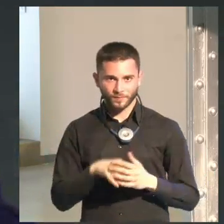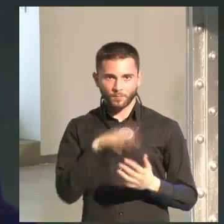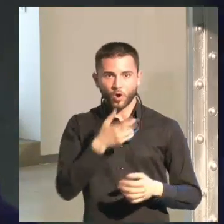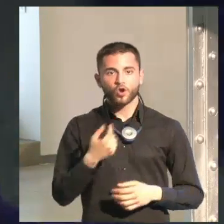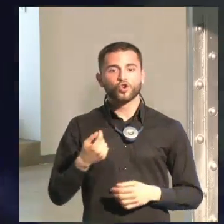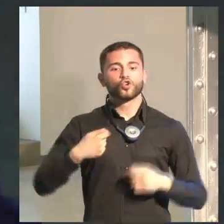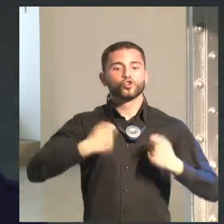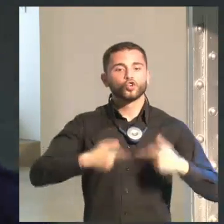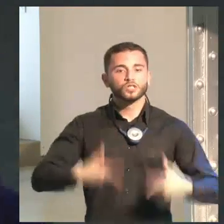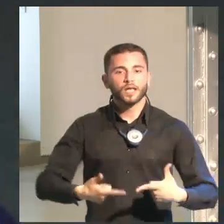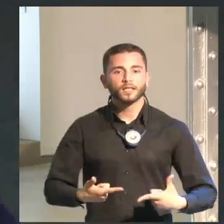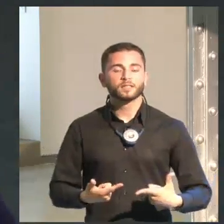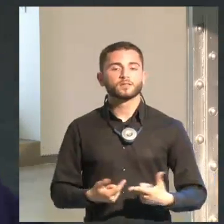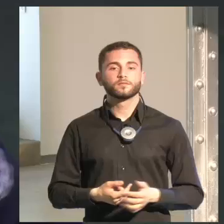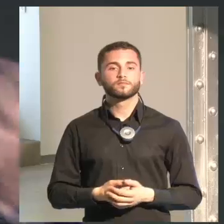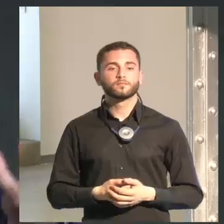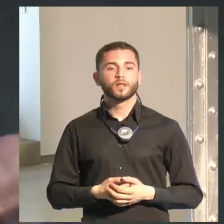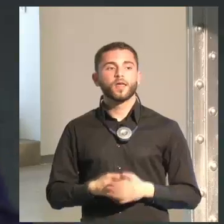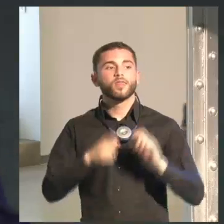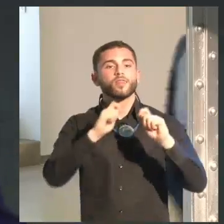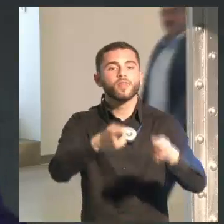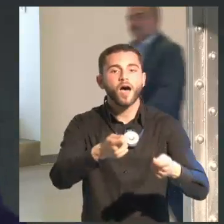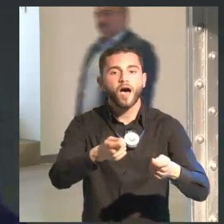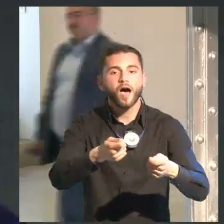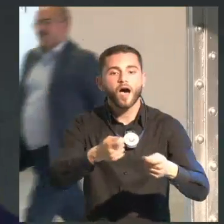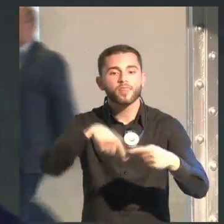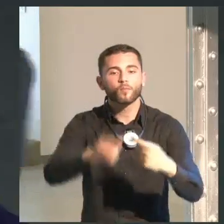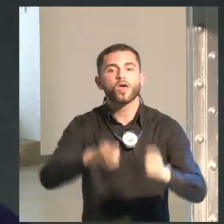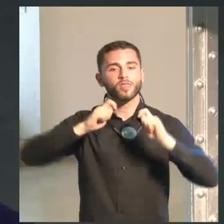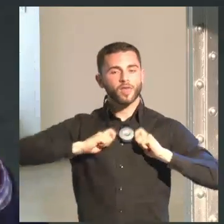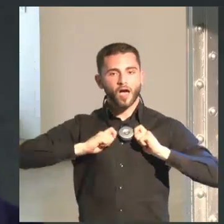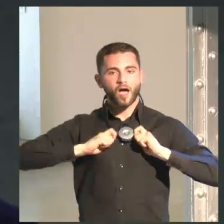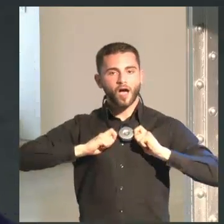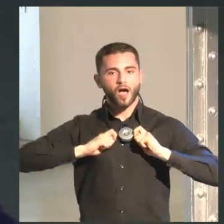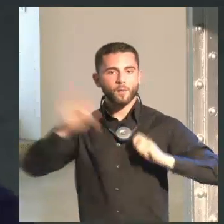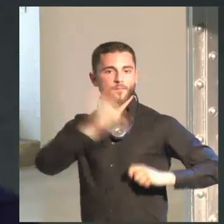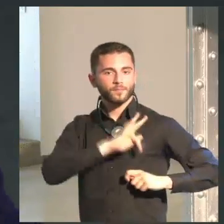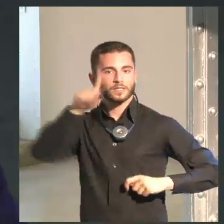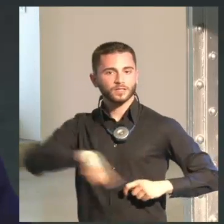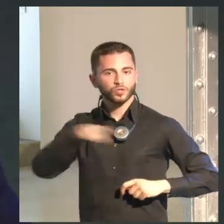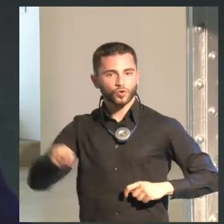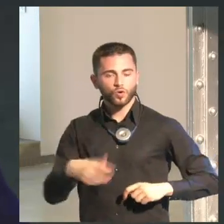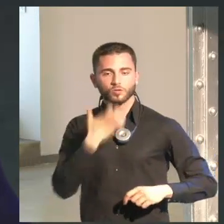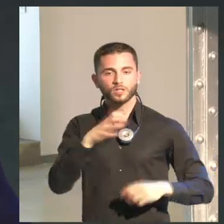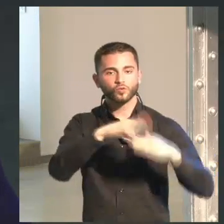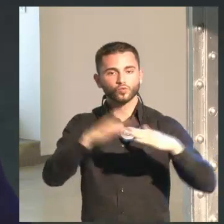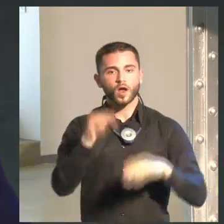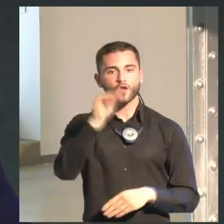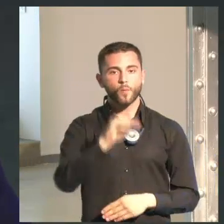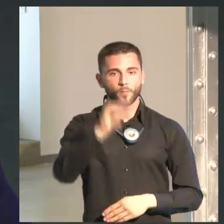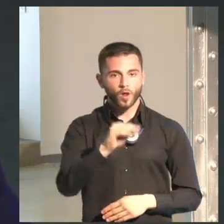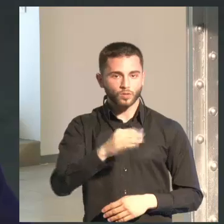que damos a cambio de lo que recibimos compensa o no compensa. Pero ahí, ya te digo que si le preguntas al usuario